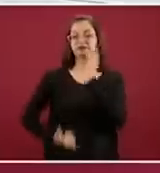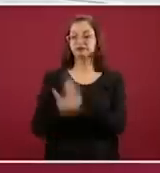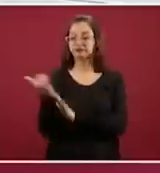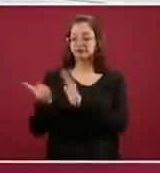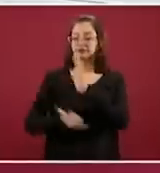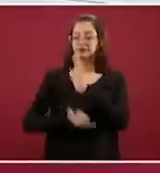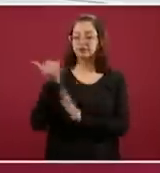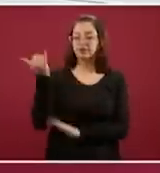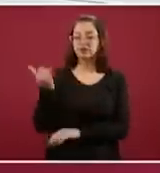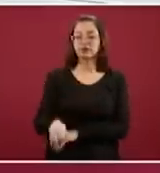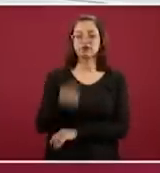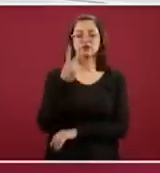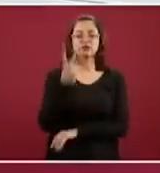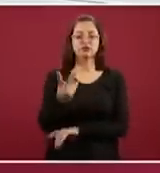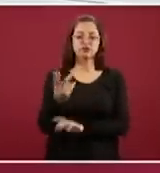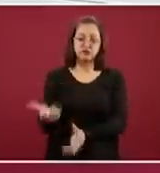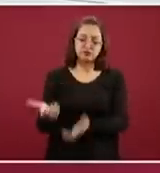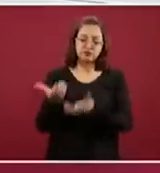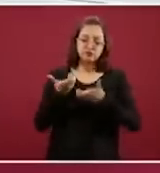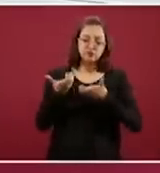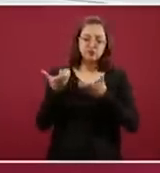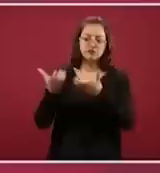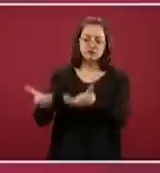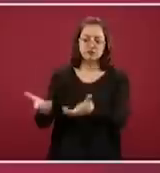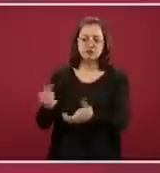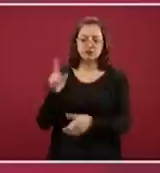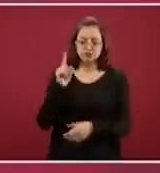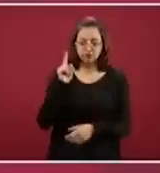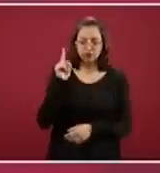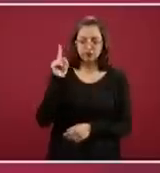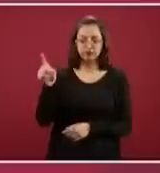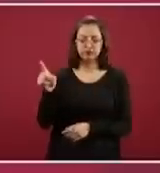de dos caminos en